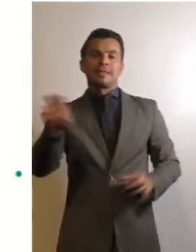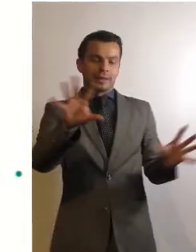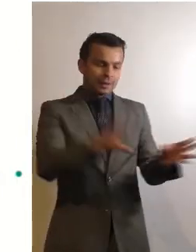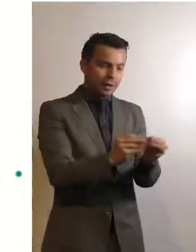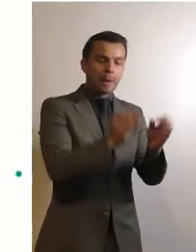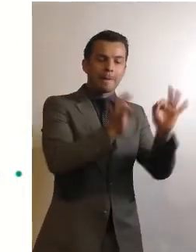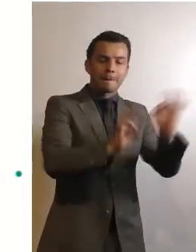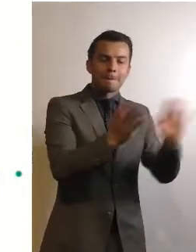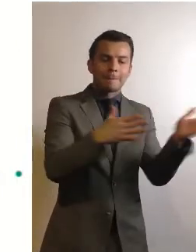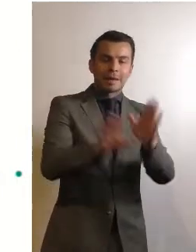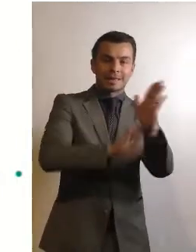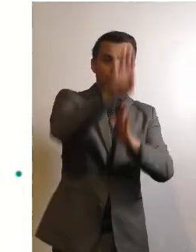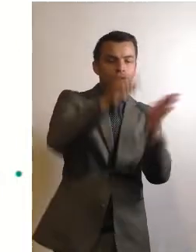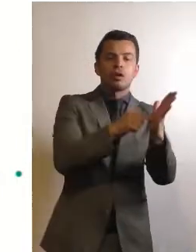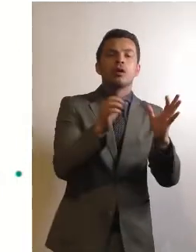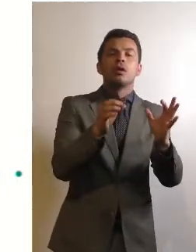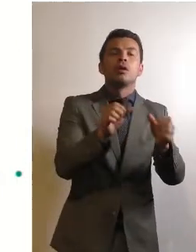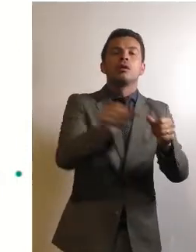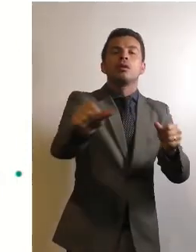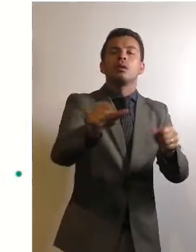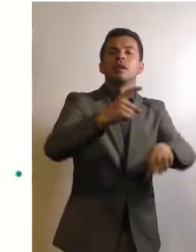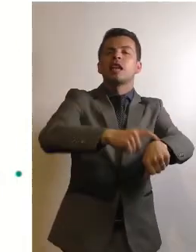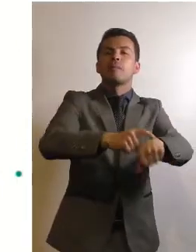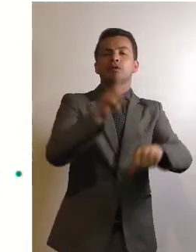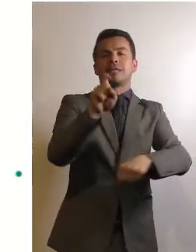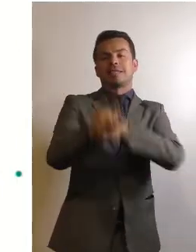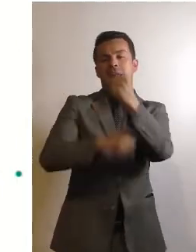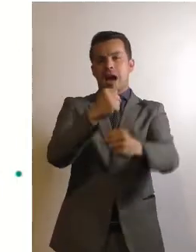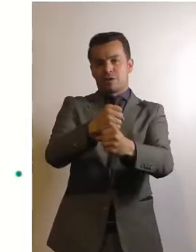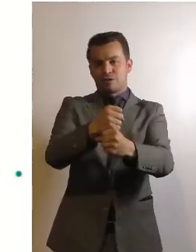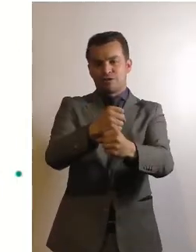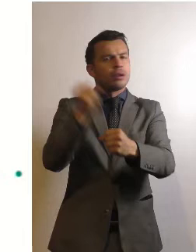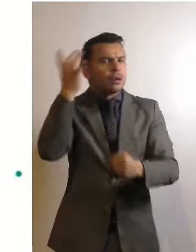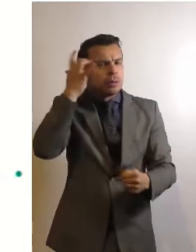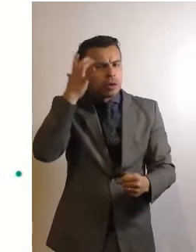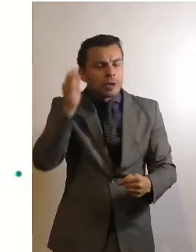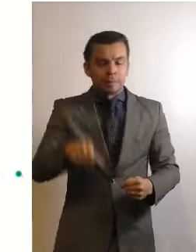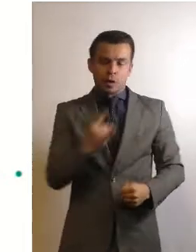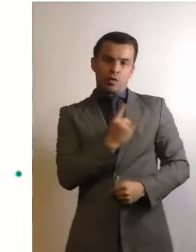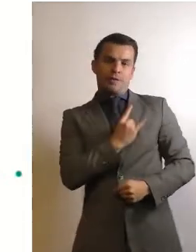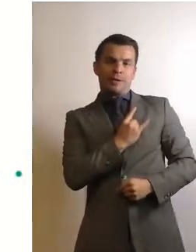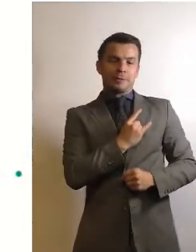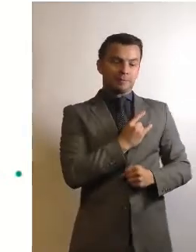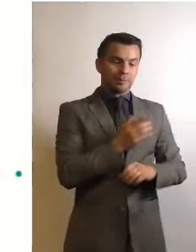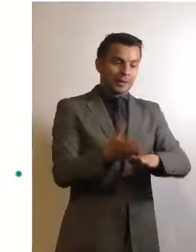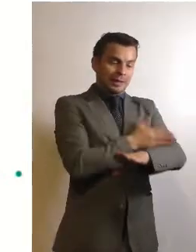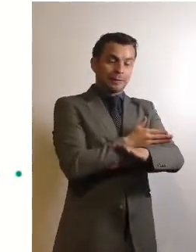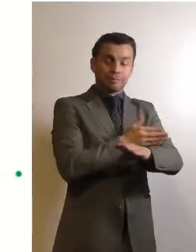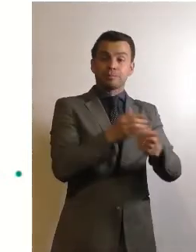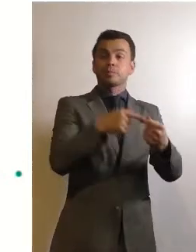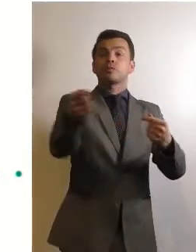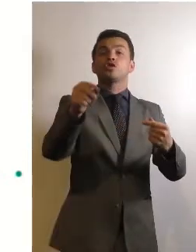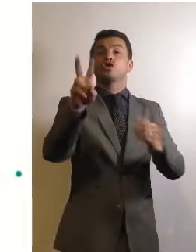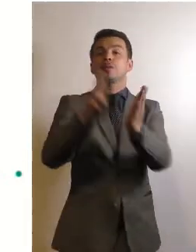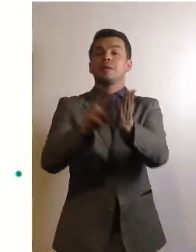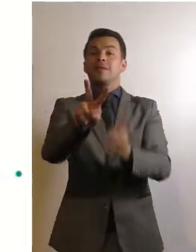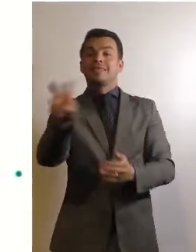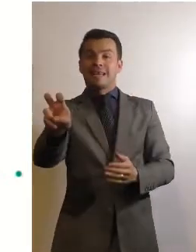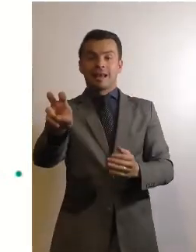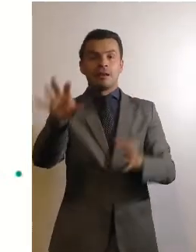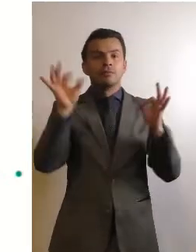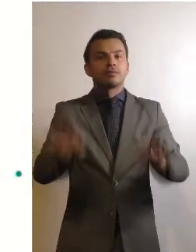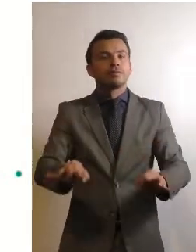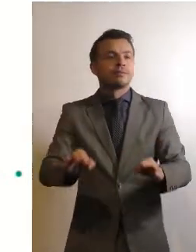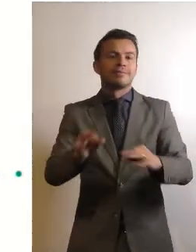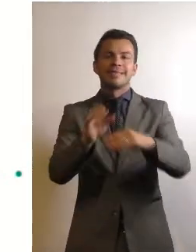2022-2027, este va a ser por 6 años, en razón a que la universidad en el 2027 cumple 50 años y que